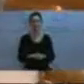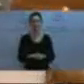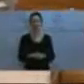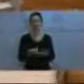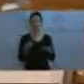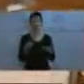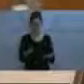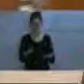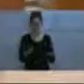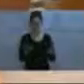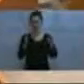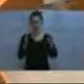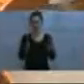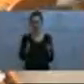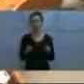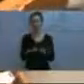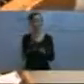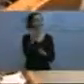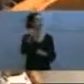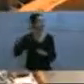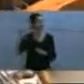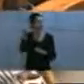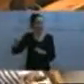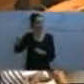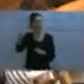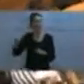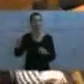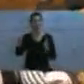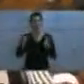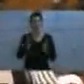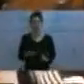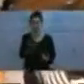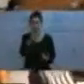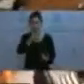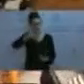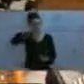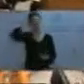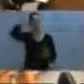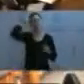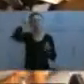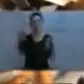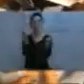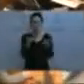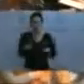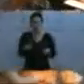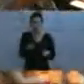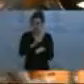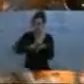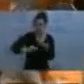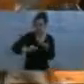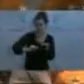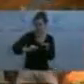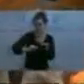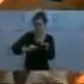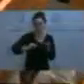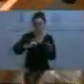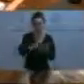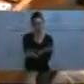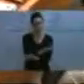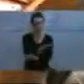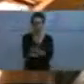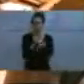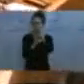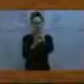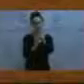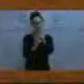seguir dando el espaldarazo a este disparate económico, hay algo que aquí no cuadra con